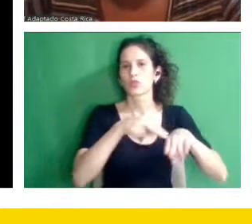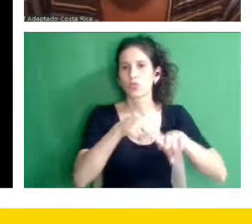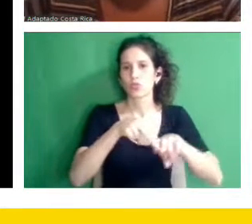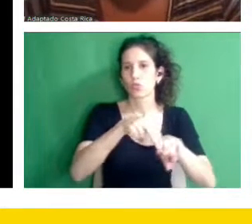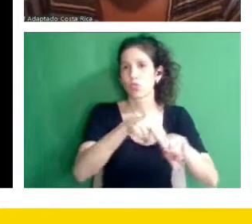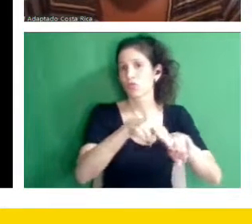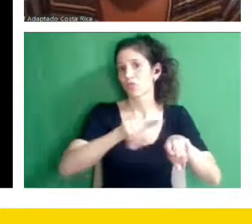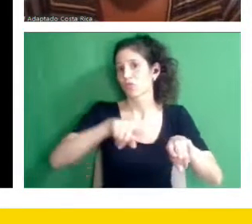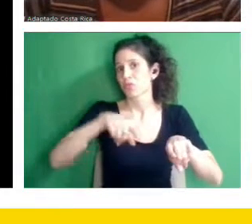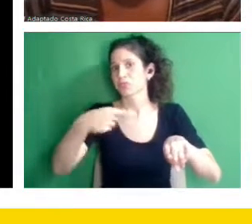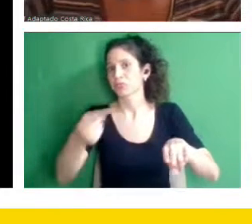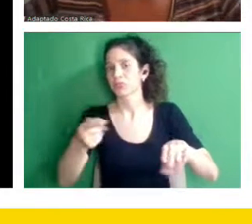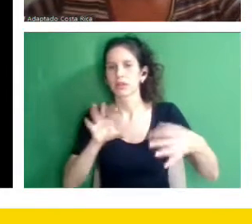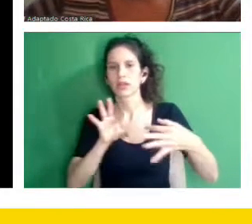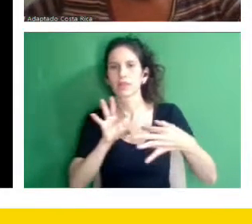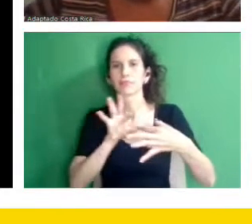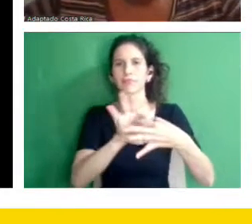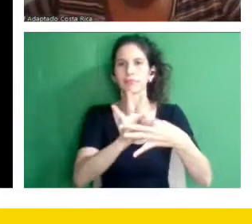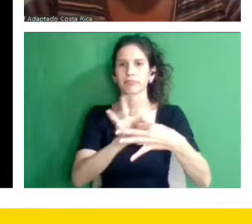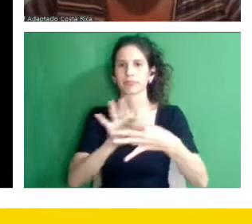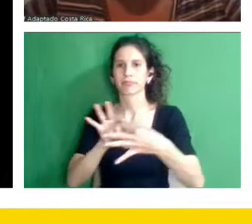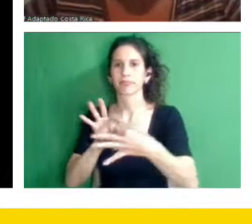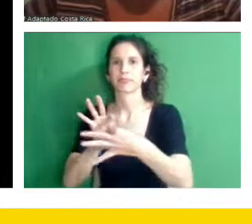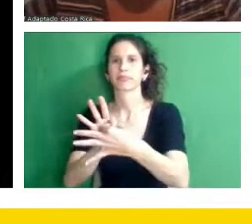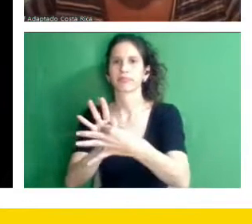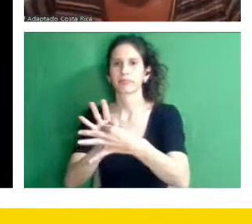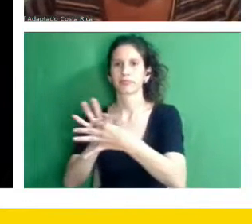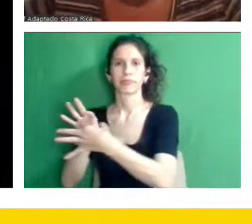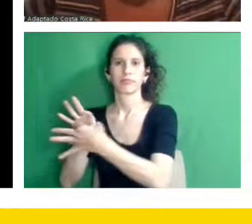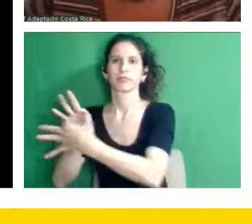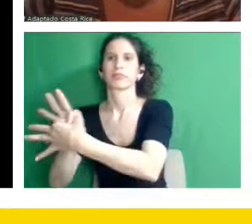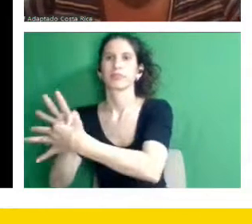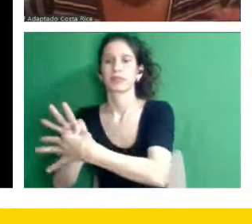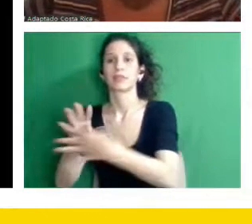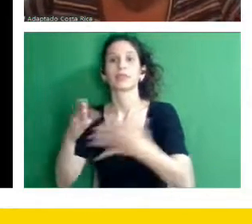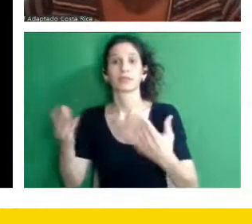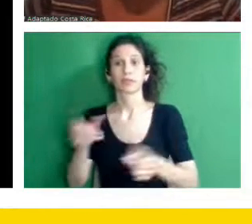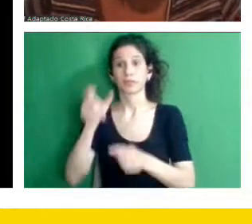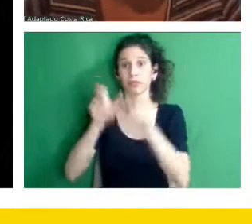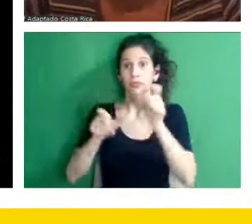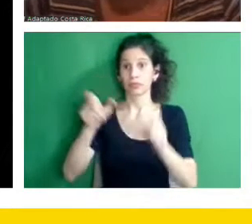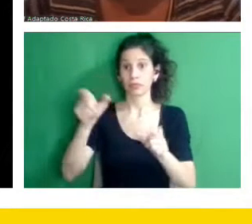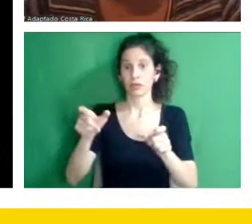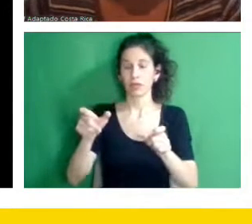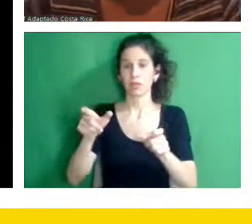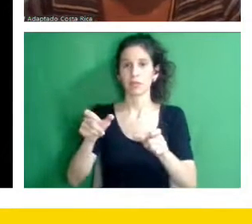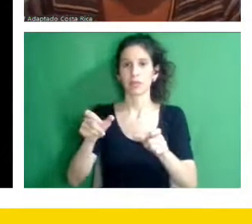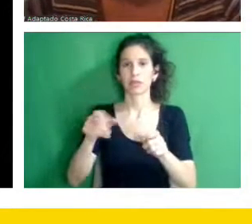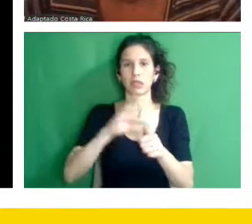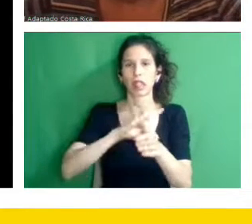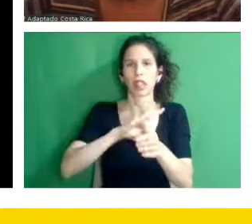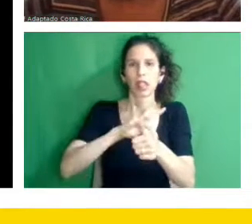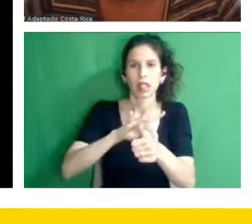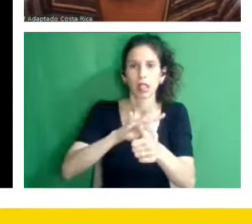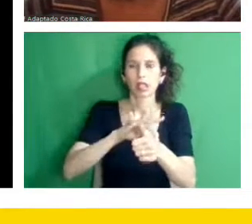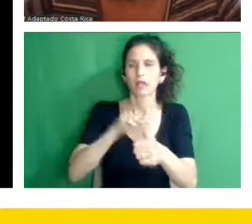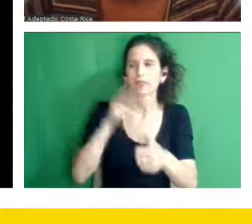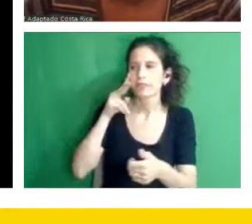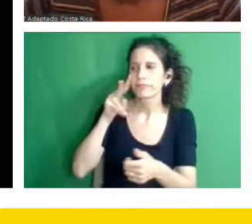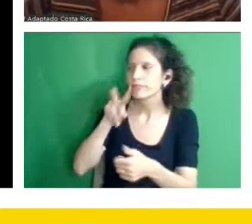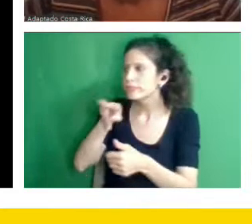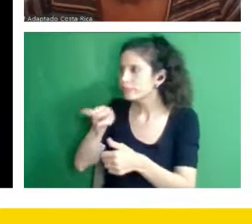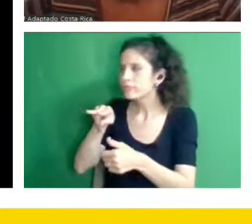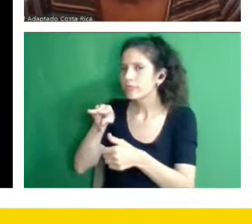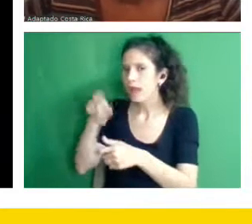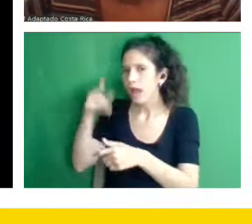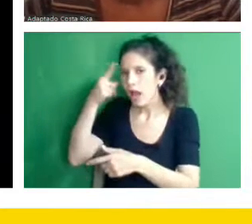los instructores se puedan capacitar con nosotros y ofrecer clases de surf a los turistas con discapacidad que vayan llegando,